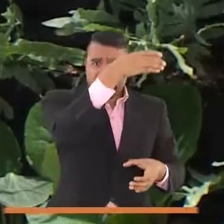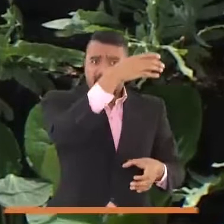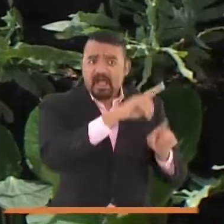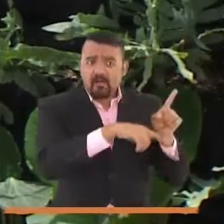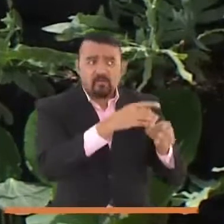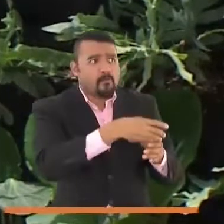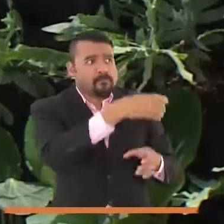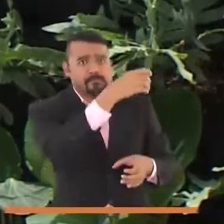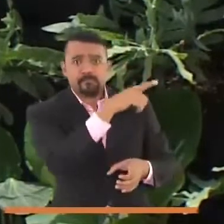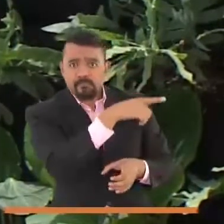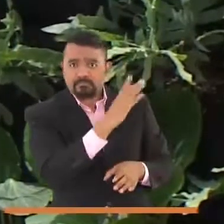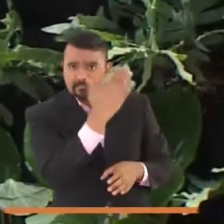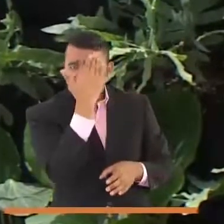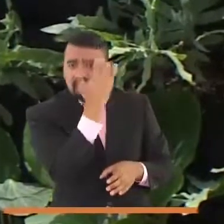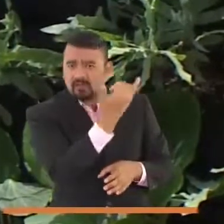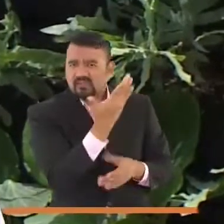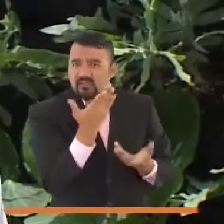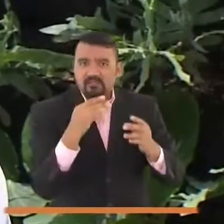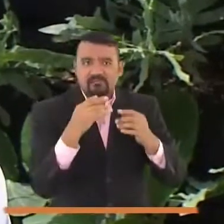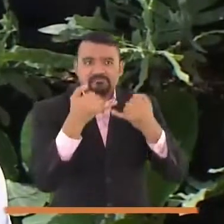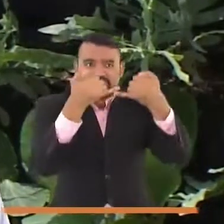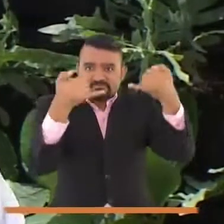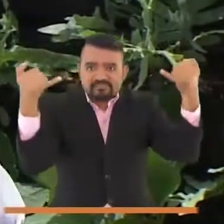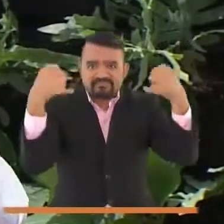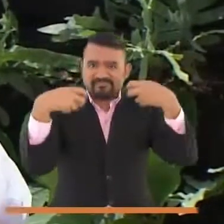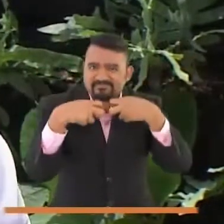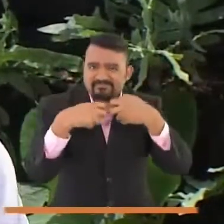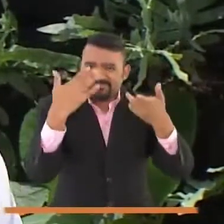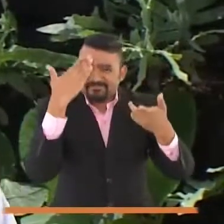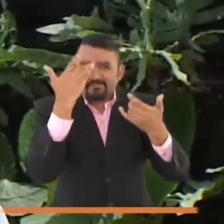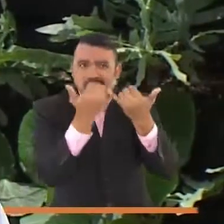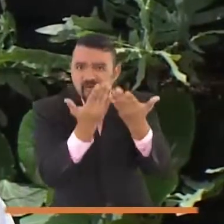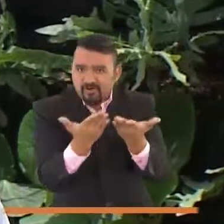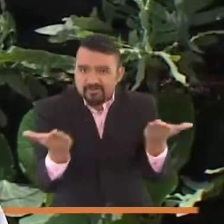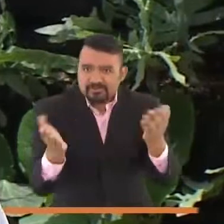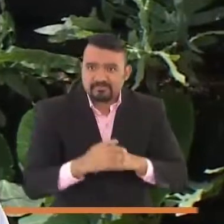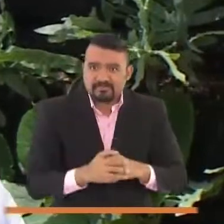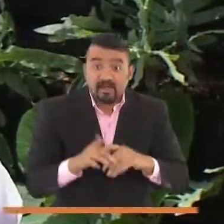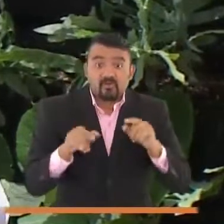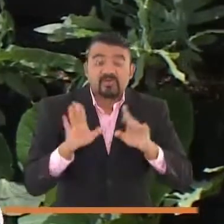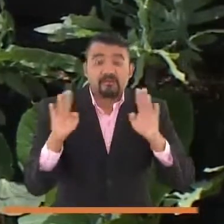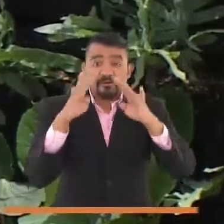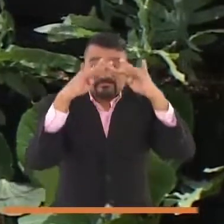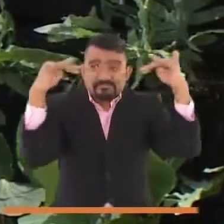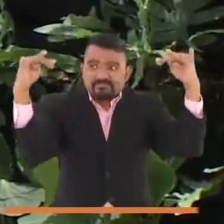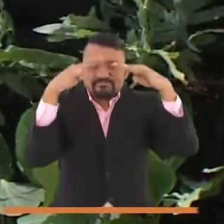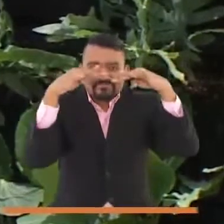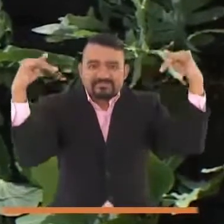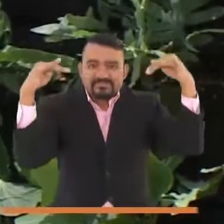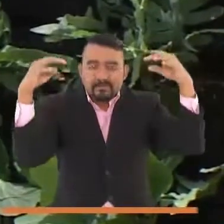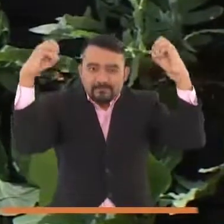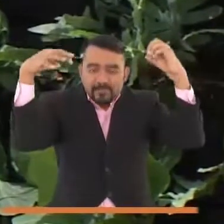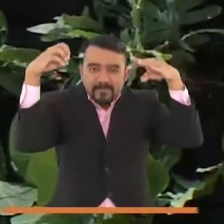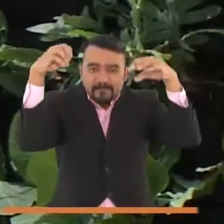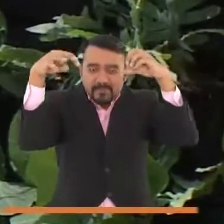dejan porque es desde donde se está ubicando y se está instalando el alumbrado navideño. Uh-huh.